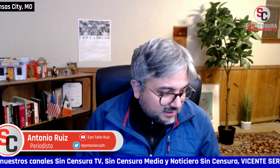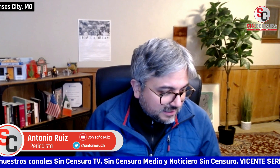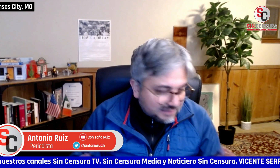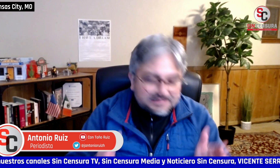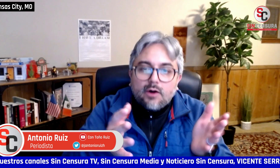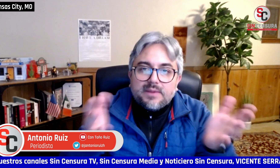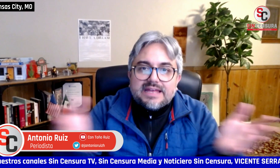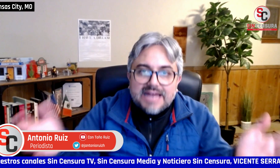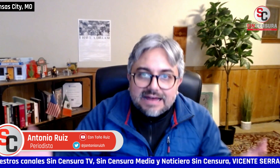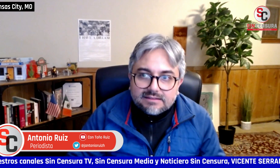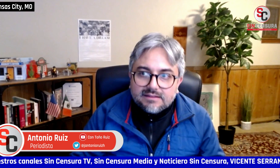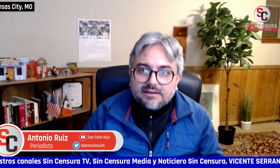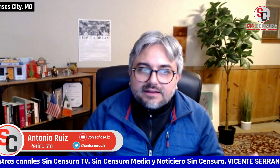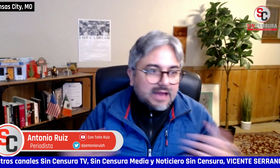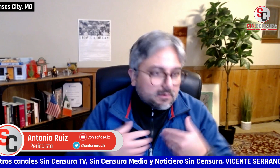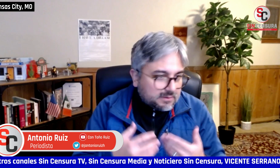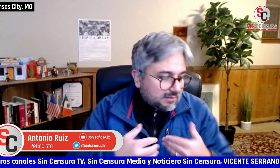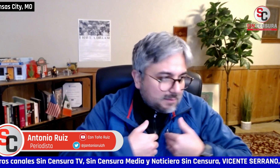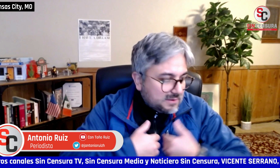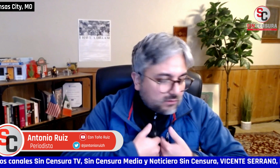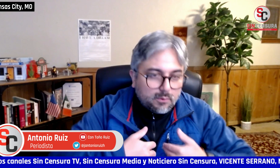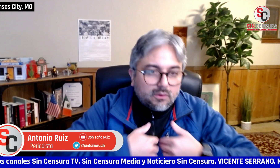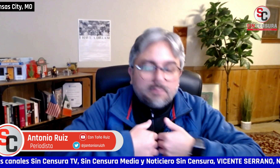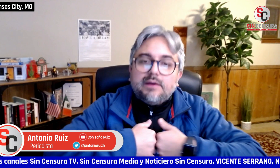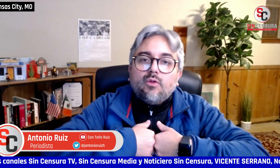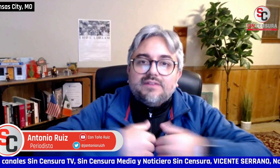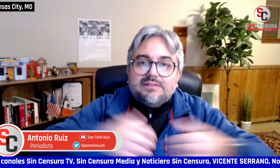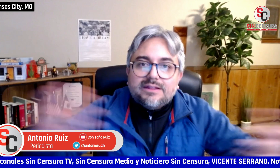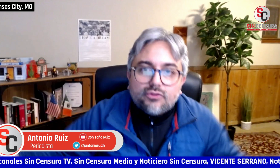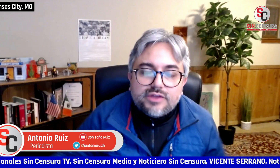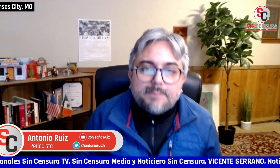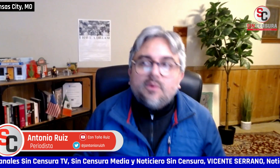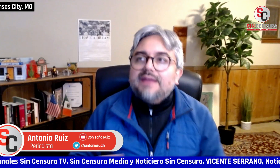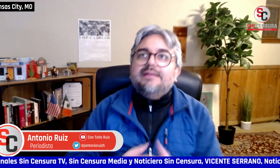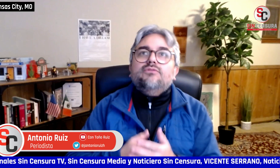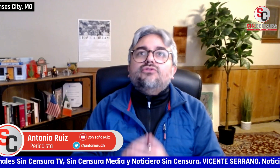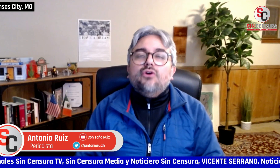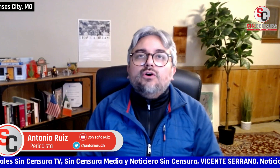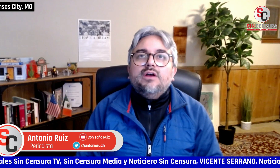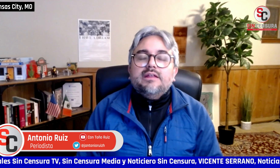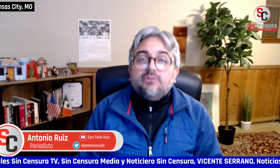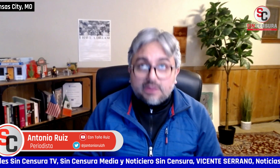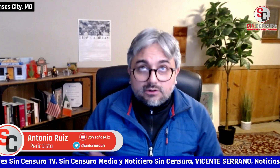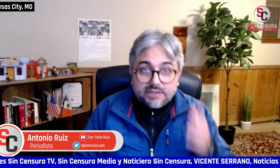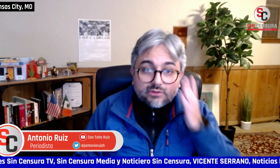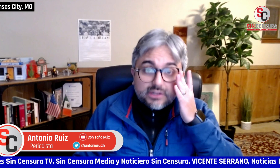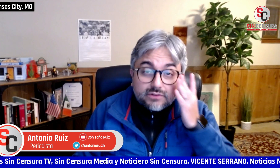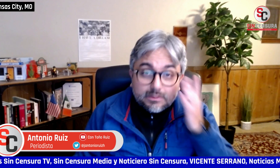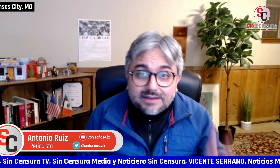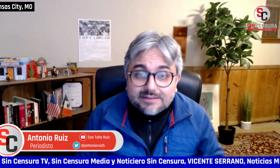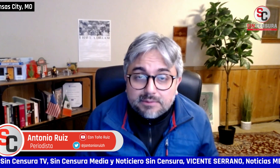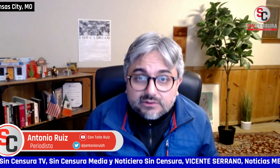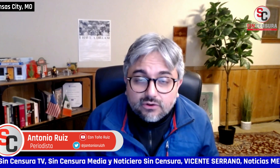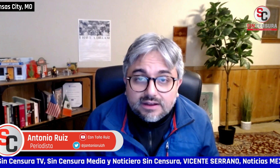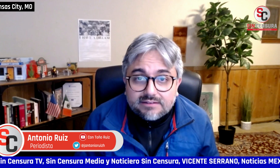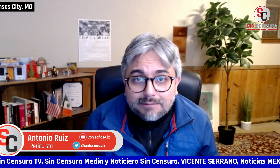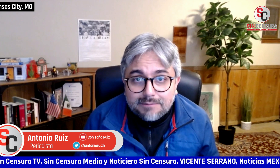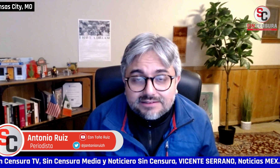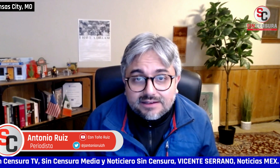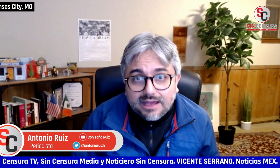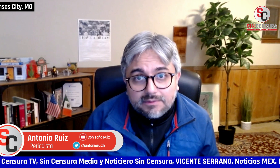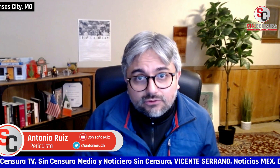ahora, esta obviedad que ha visto el pueblo de México durante tanto tiempo, que denunciaron cientos de miles de